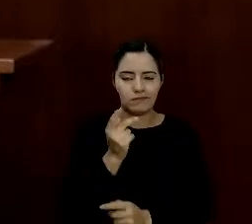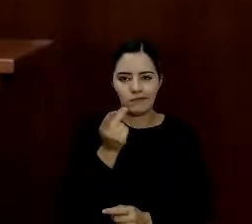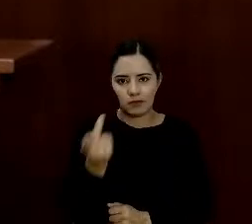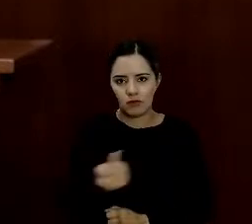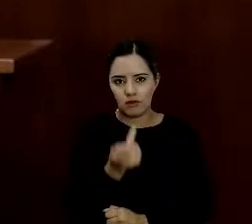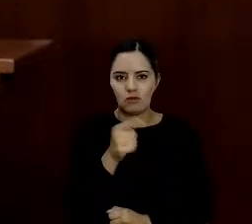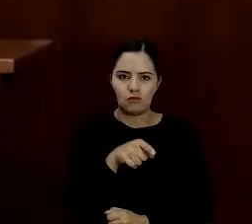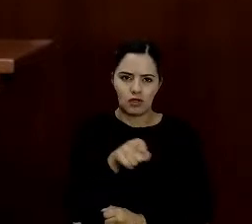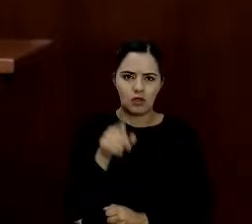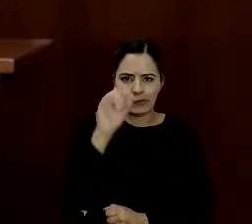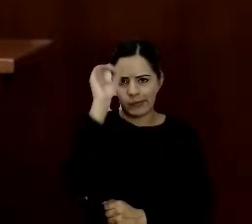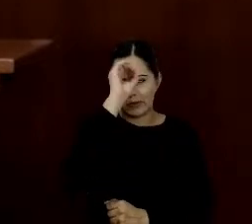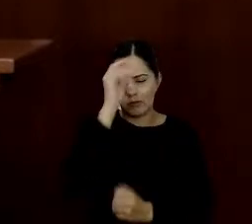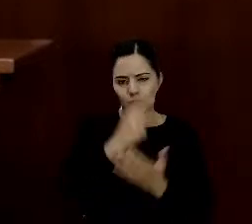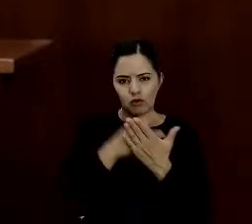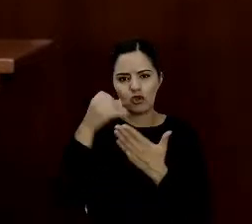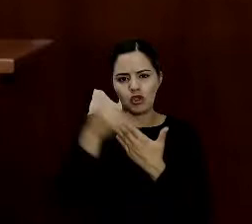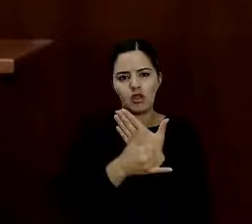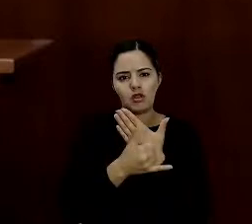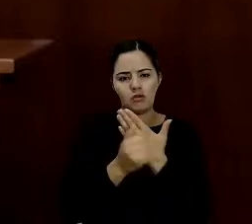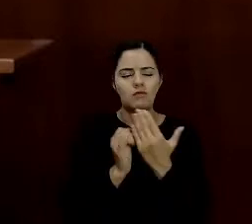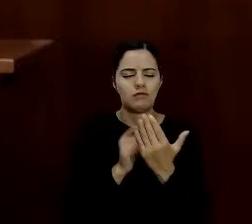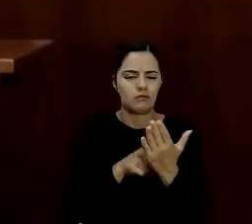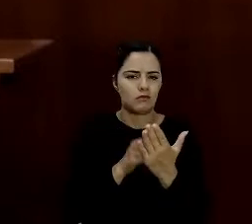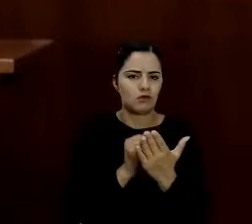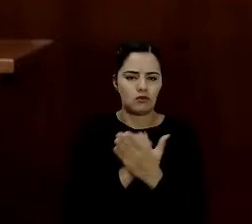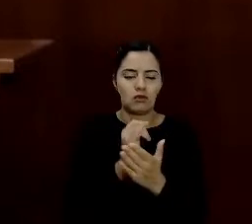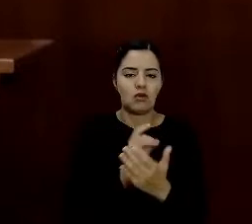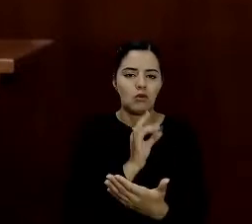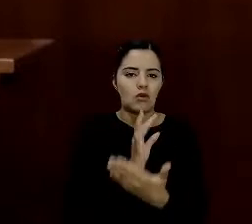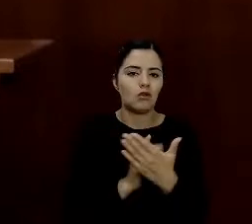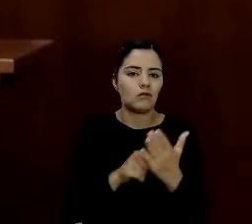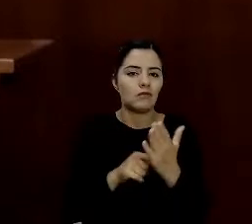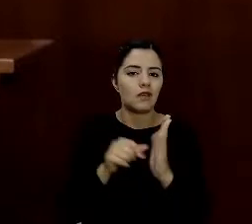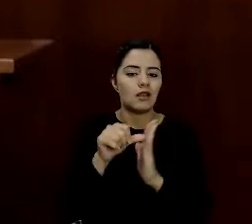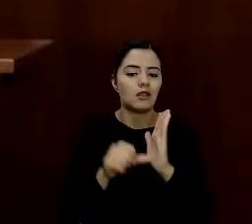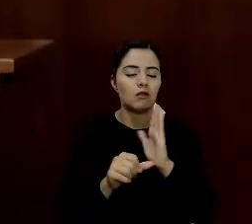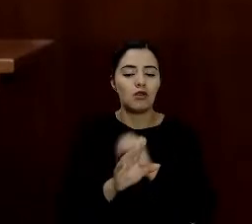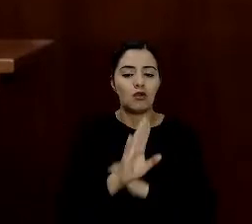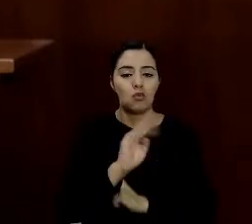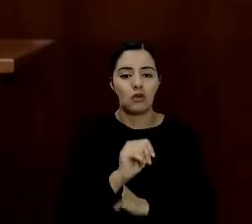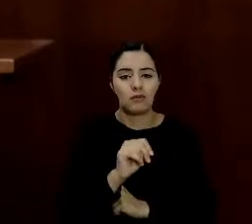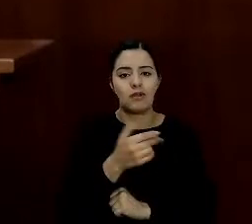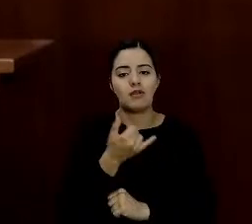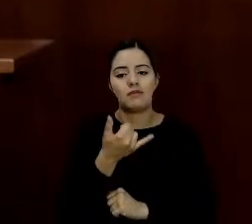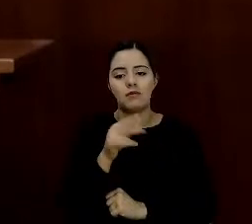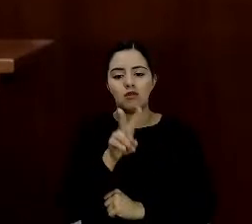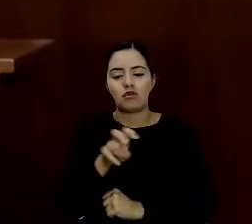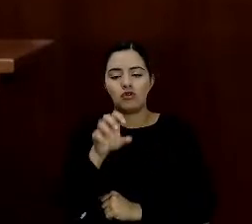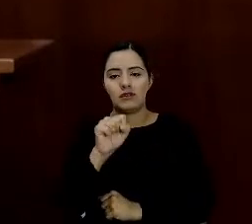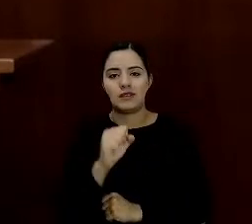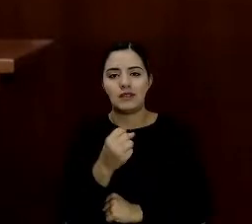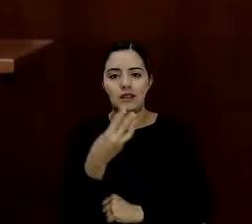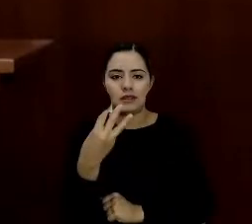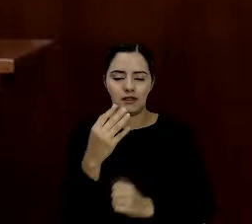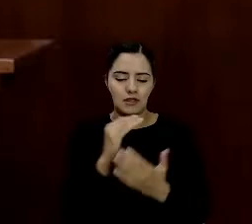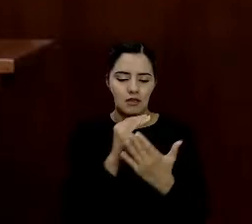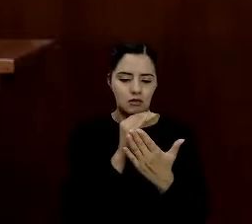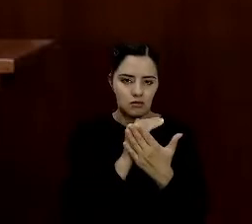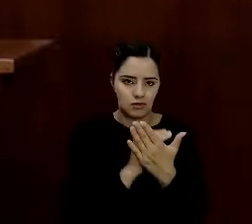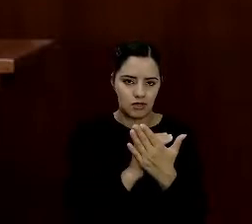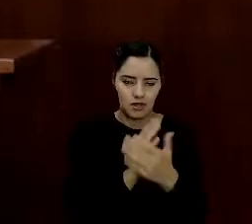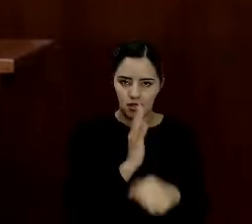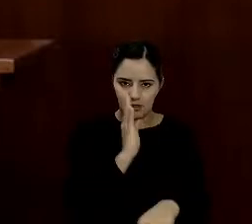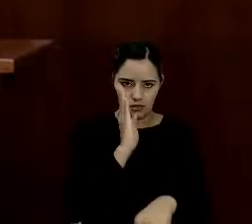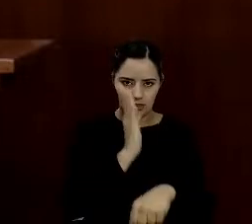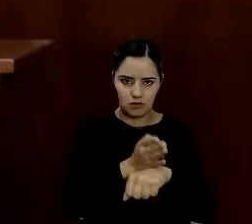proyecto de decreto único se reforman los artículos nueve y doscientos sesenta y tres del Código Penal del Estado de